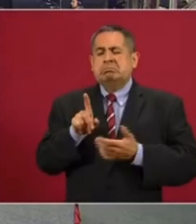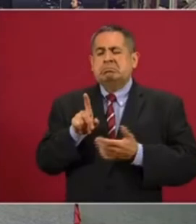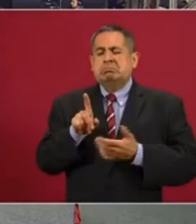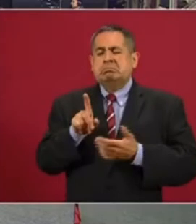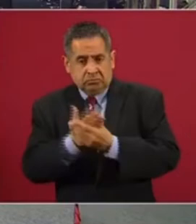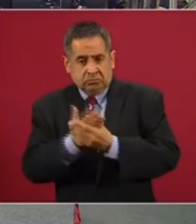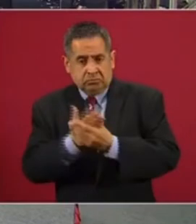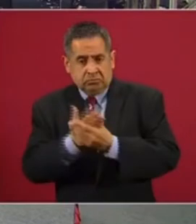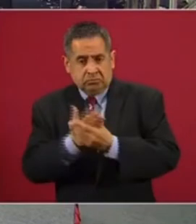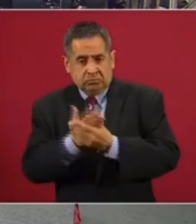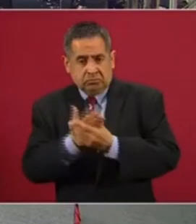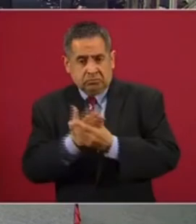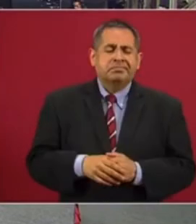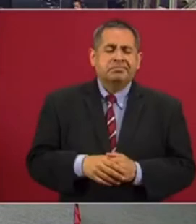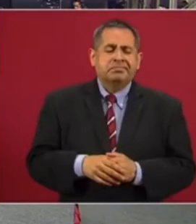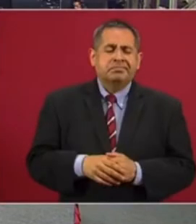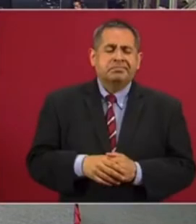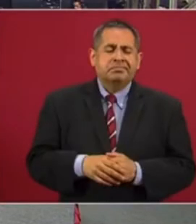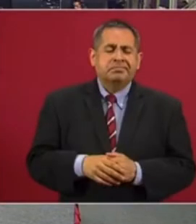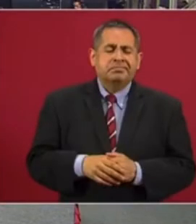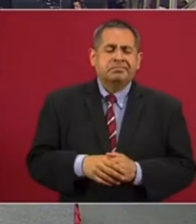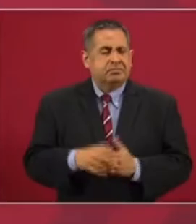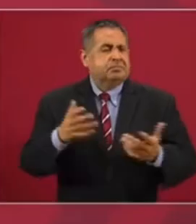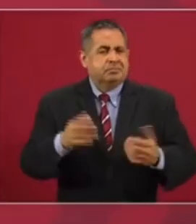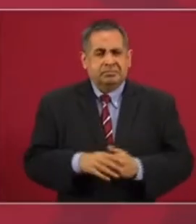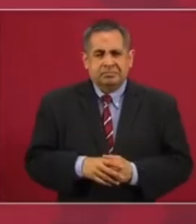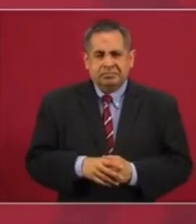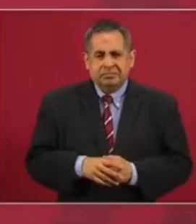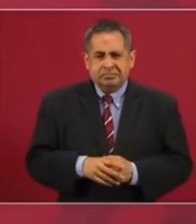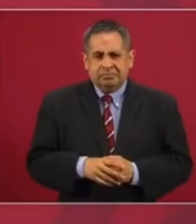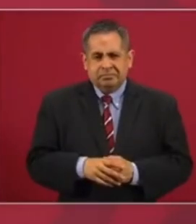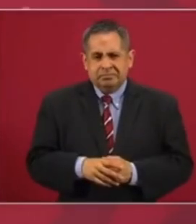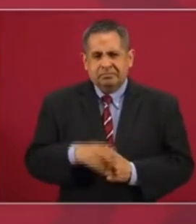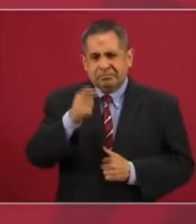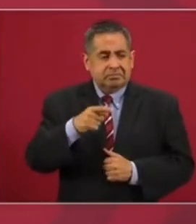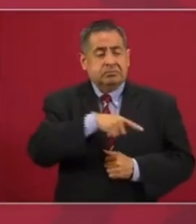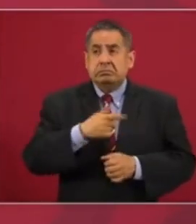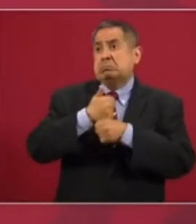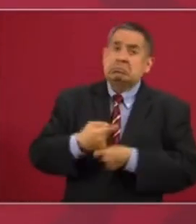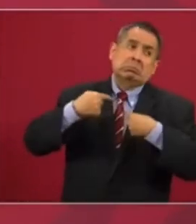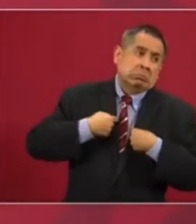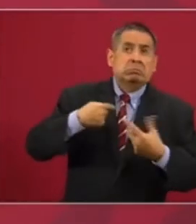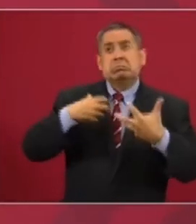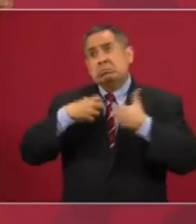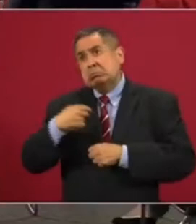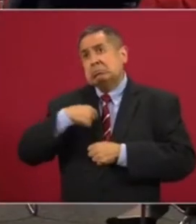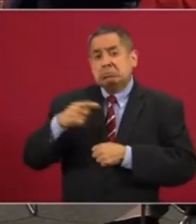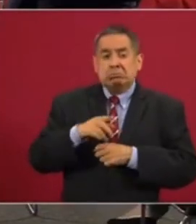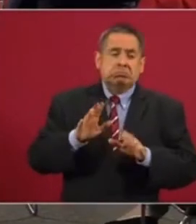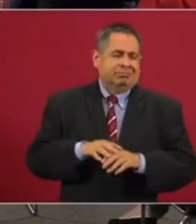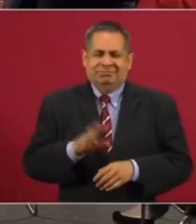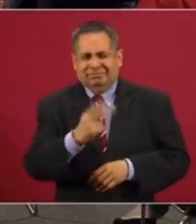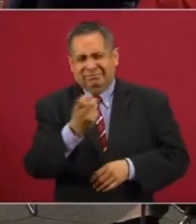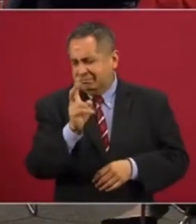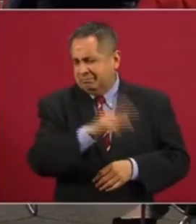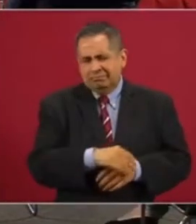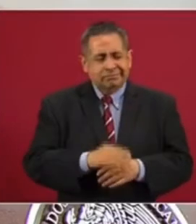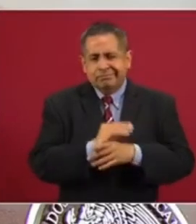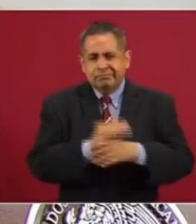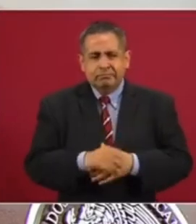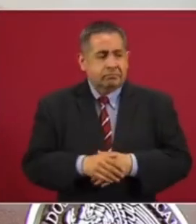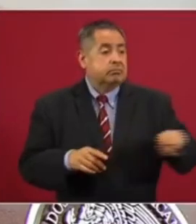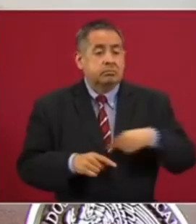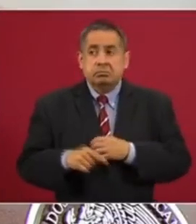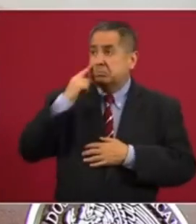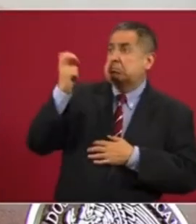mostrar? No, porque entonces se victimizan. Y eso es lo que quieren,